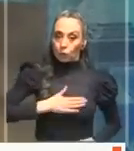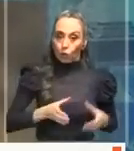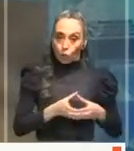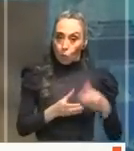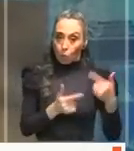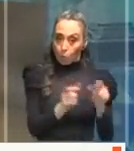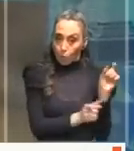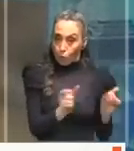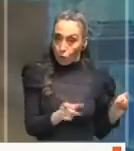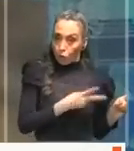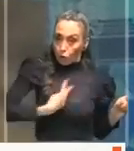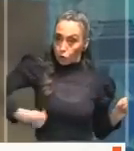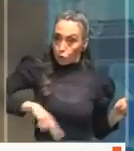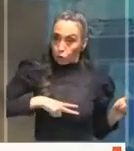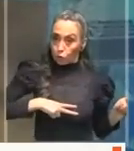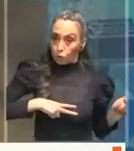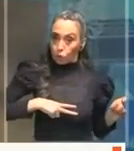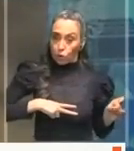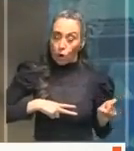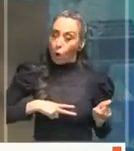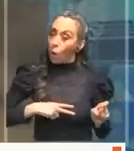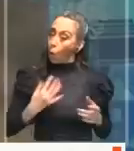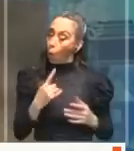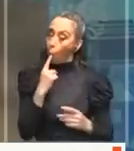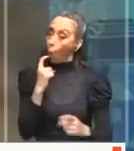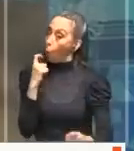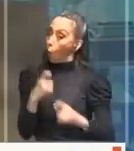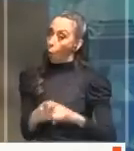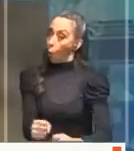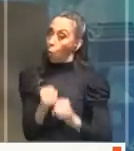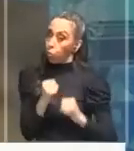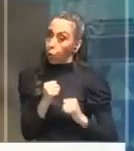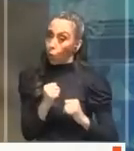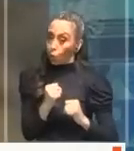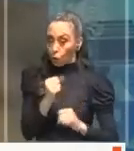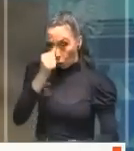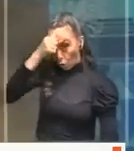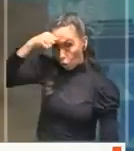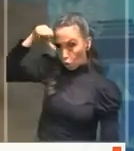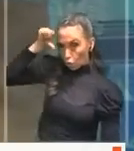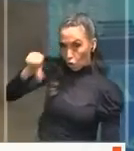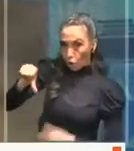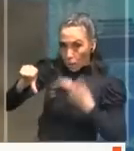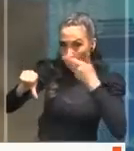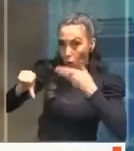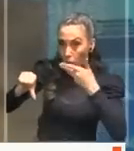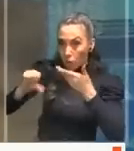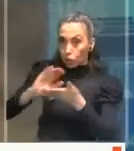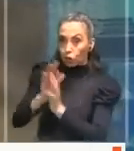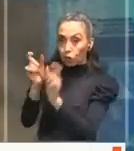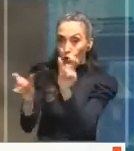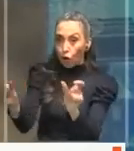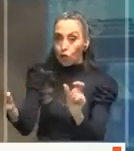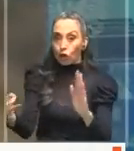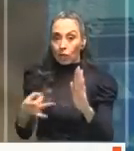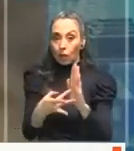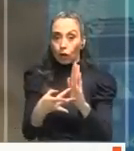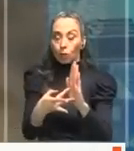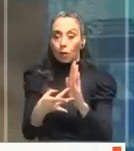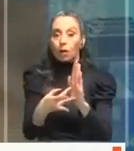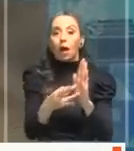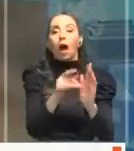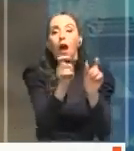fuimos muy duros en condenar todo tipo de actos reñidos con la fe